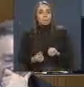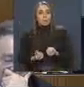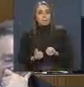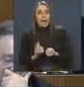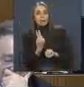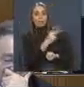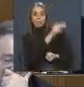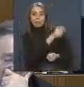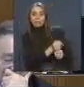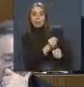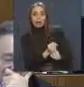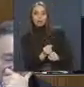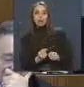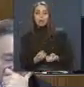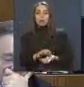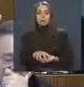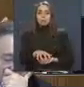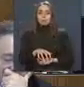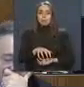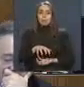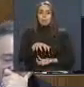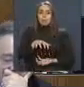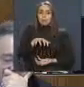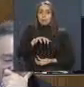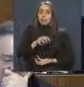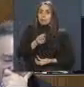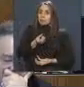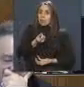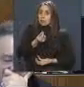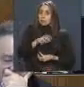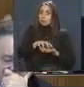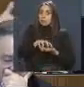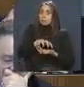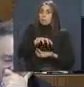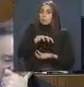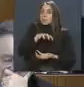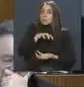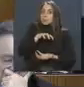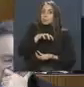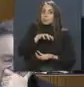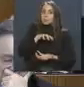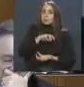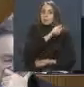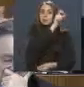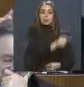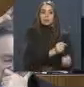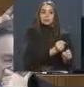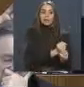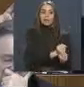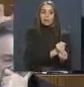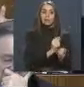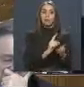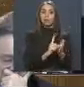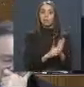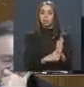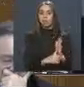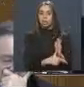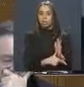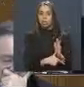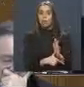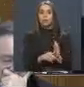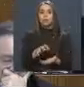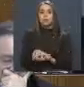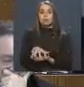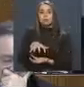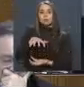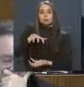Luego ese monto crece y cuando crece, ya el trabajador lo demoró. Y luego cuando